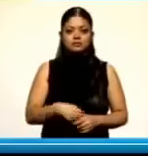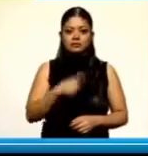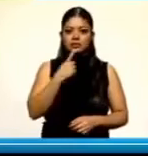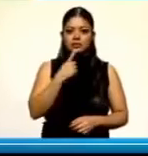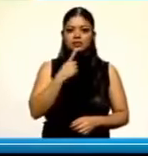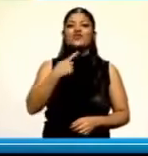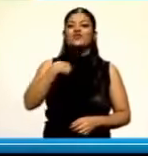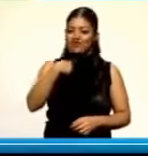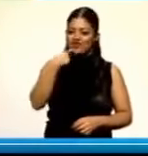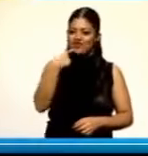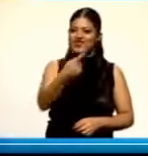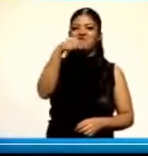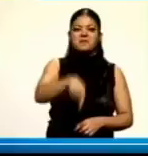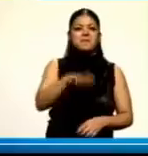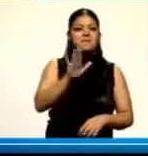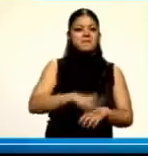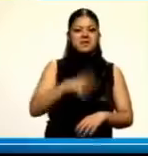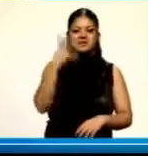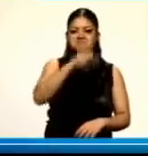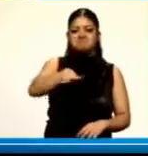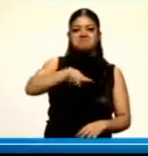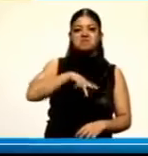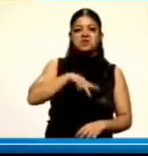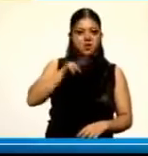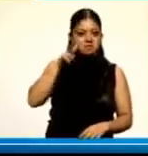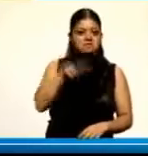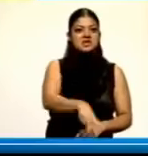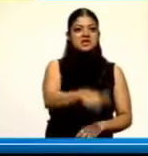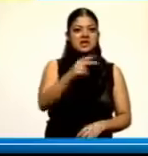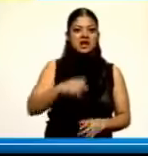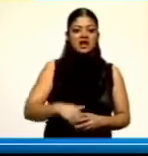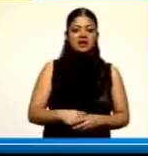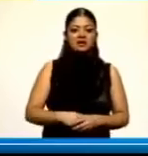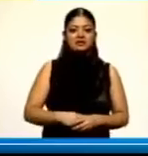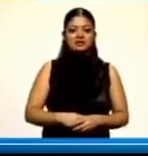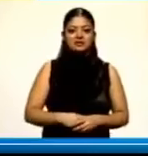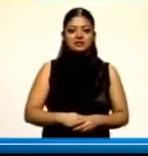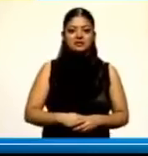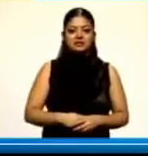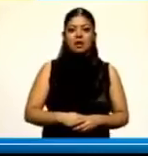Les dije que el mío sería mejor. ¡Miren esto!